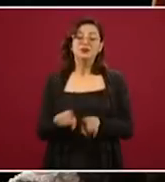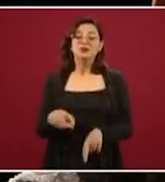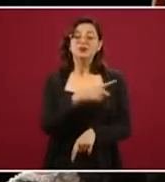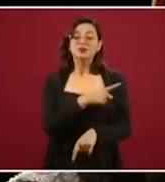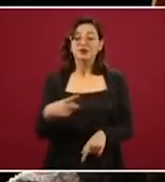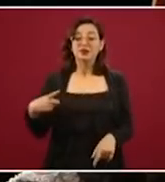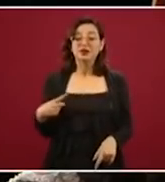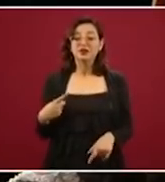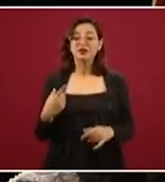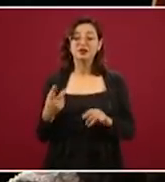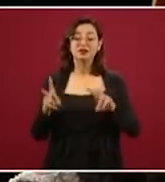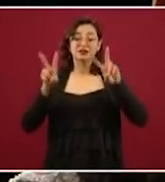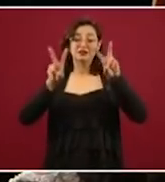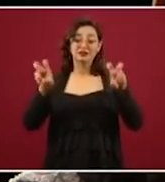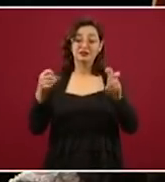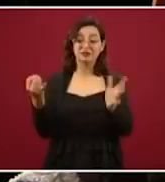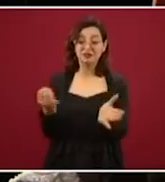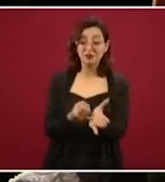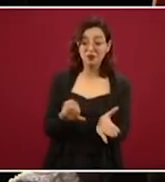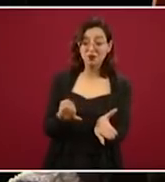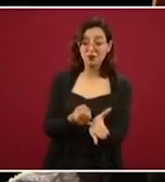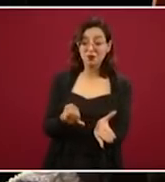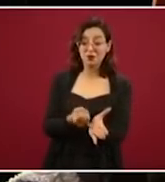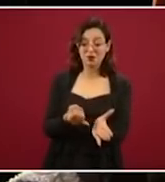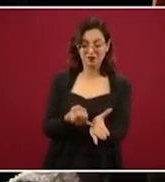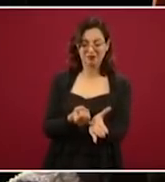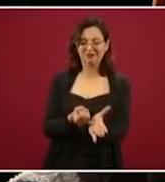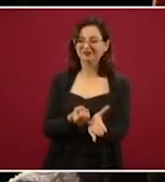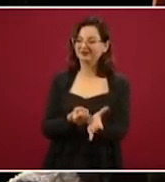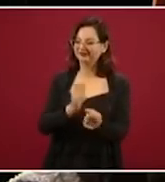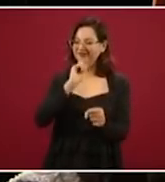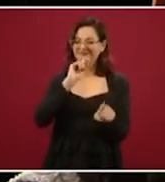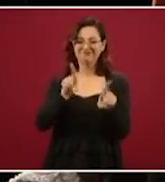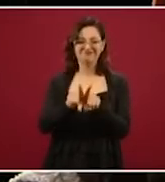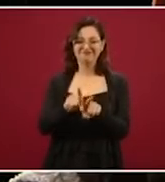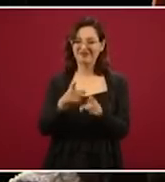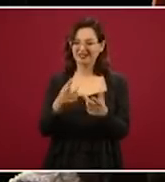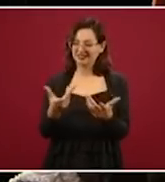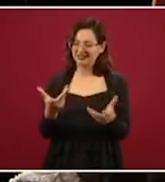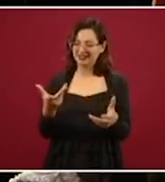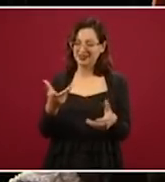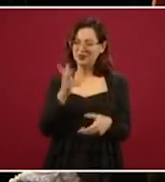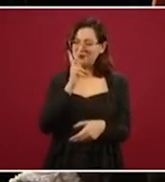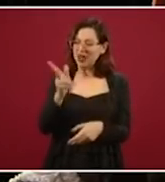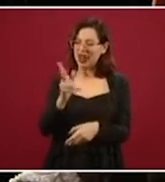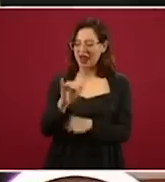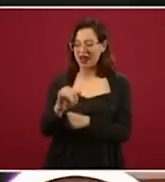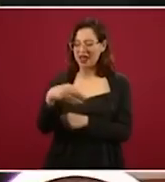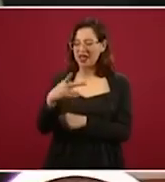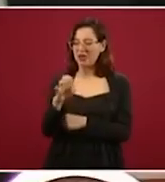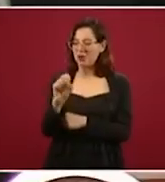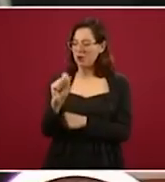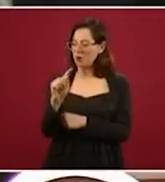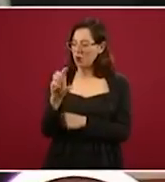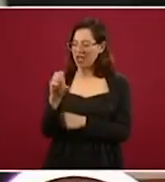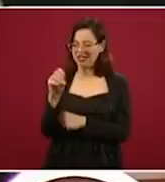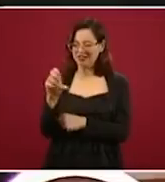los impuestos, es otra palabra que hay que quitar, hay que